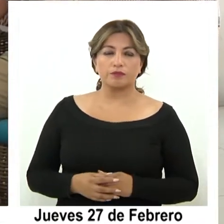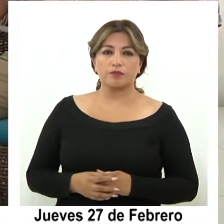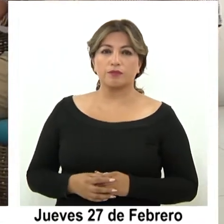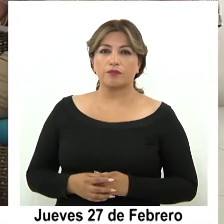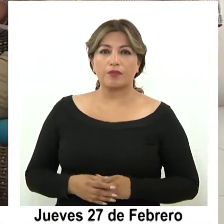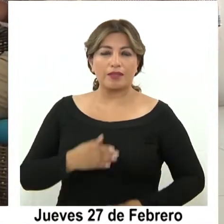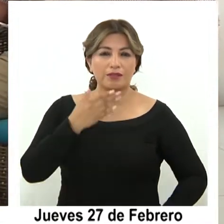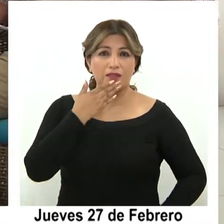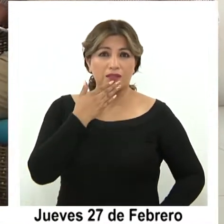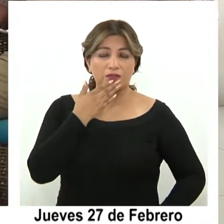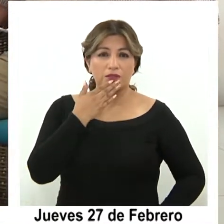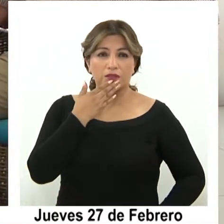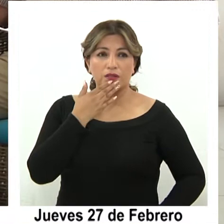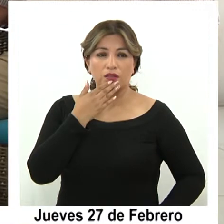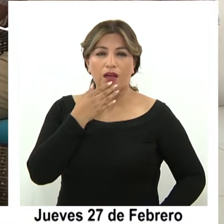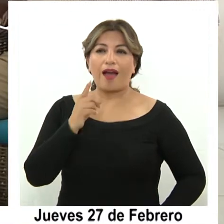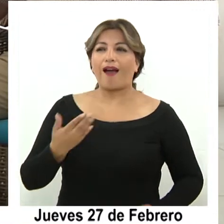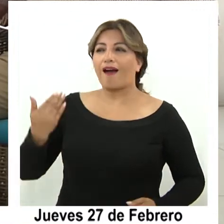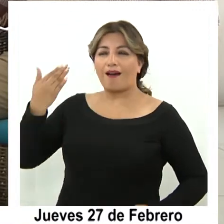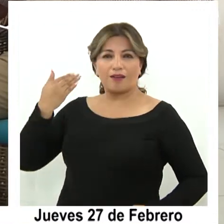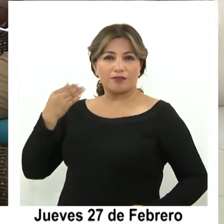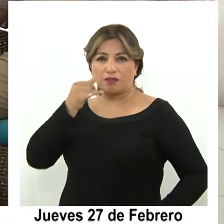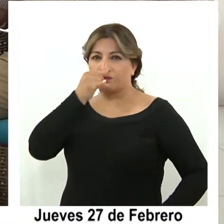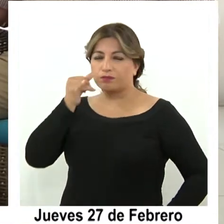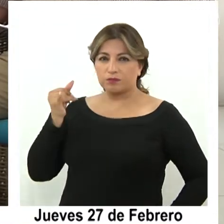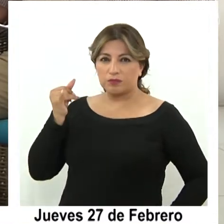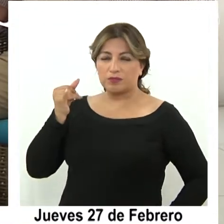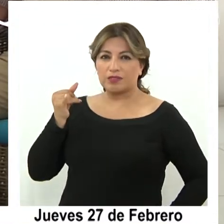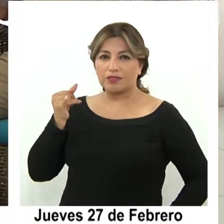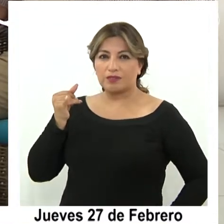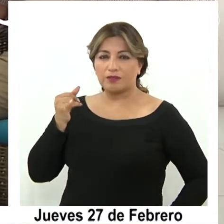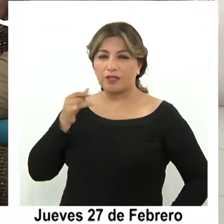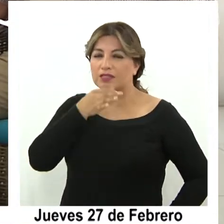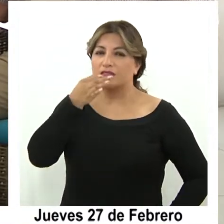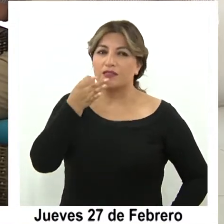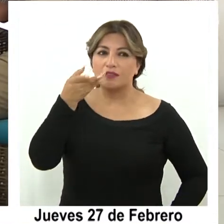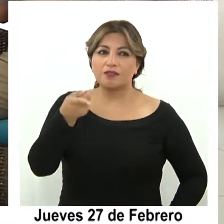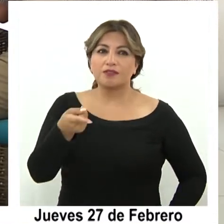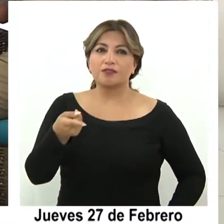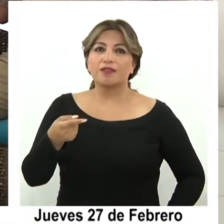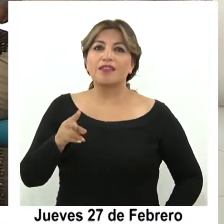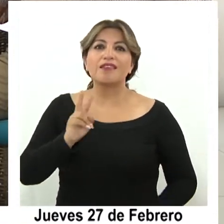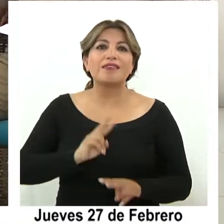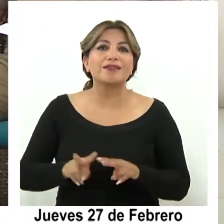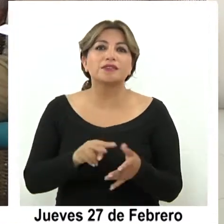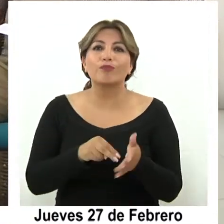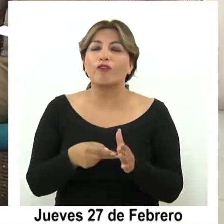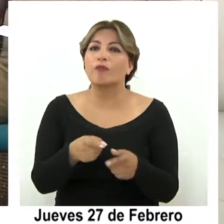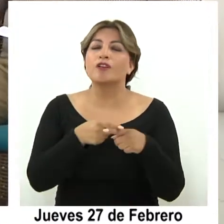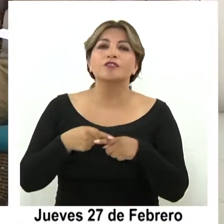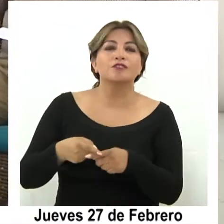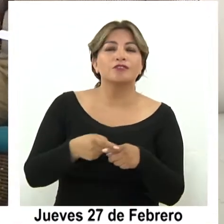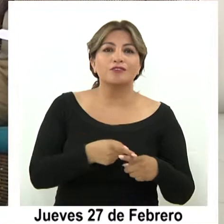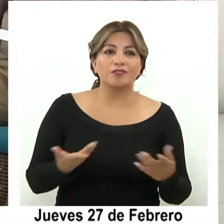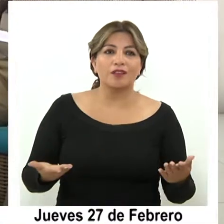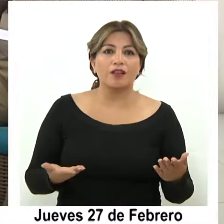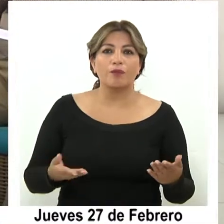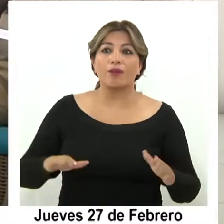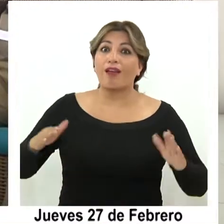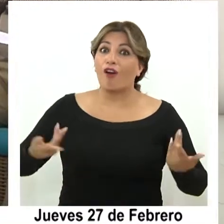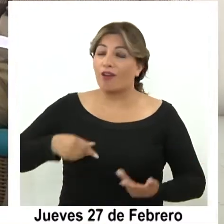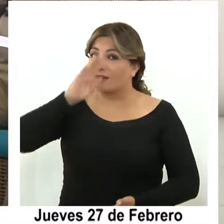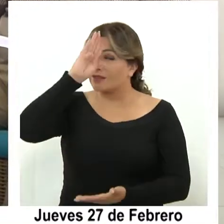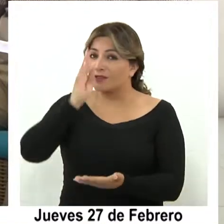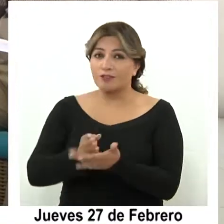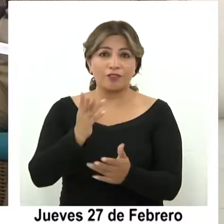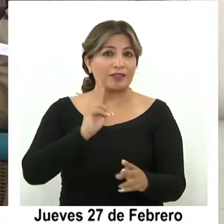entrevista, de alguna manera, ¿cierto?, se venía planteando desde hace bastante tiempo. ¿Tuvo que ocurrir este estallido social, como se ha llamado, para que se